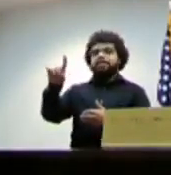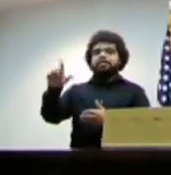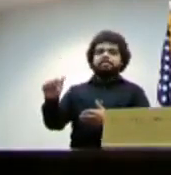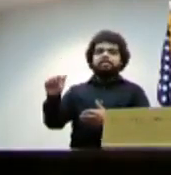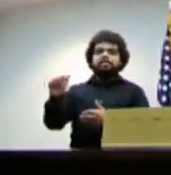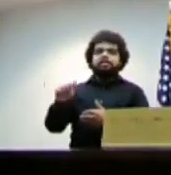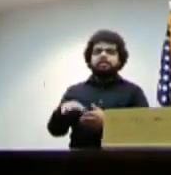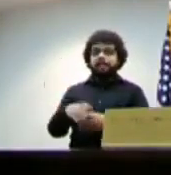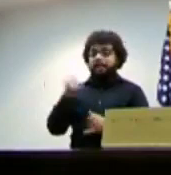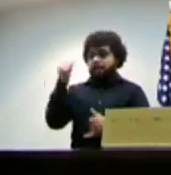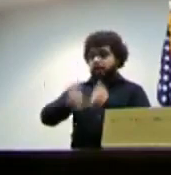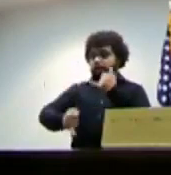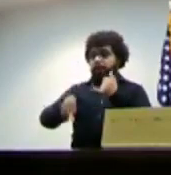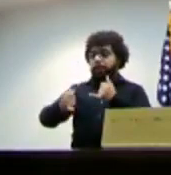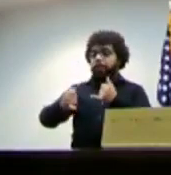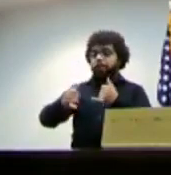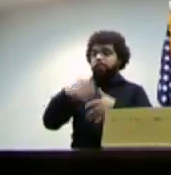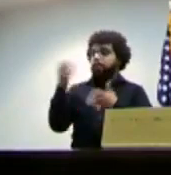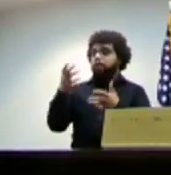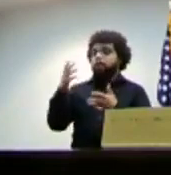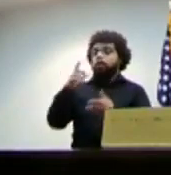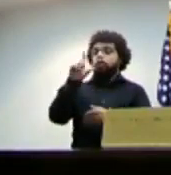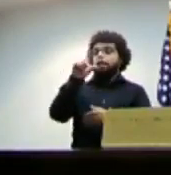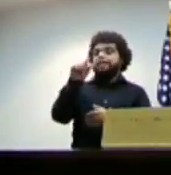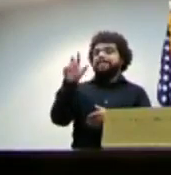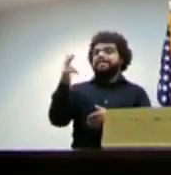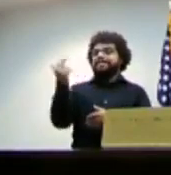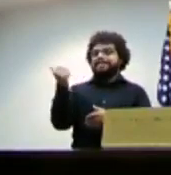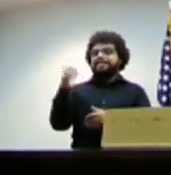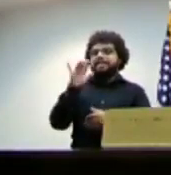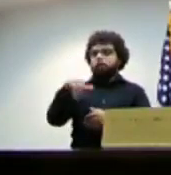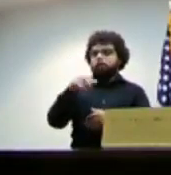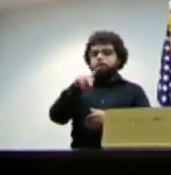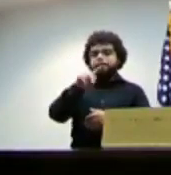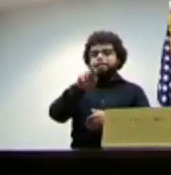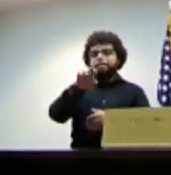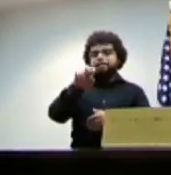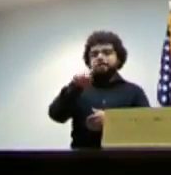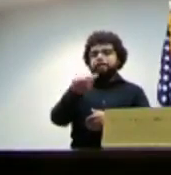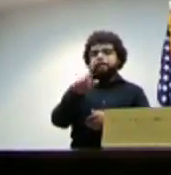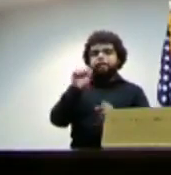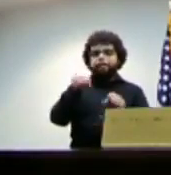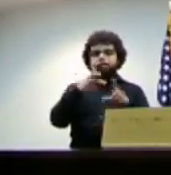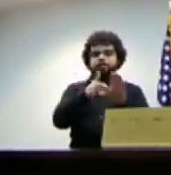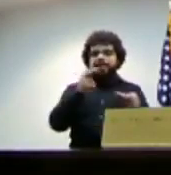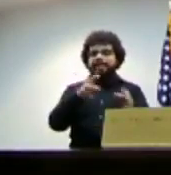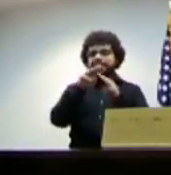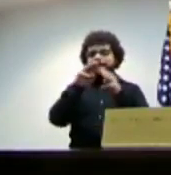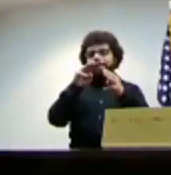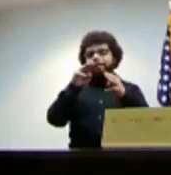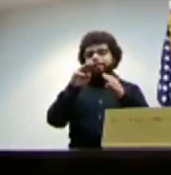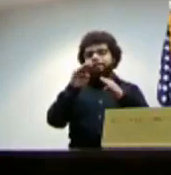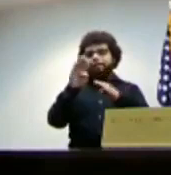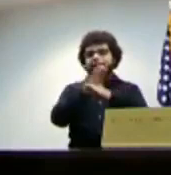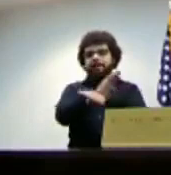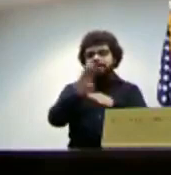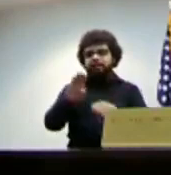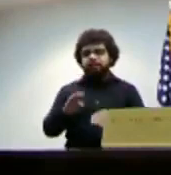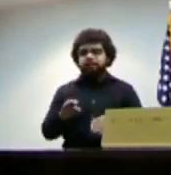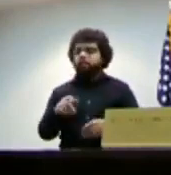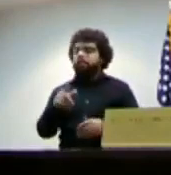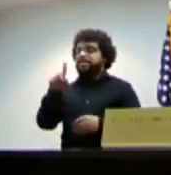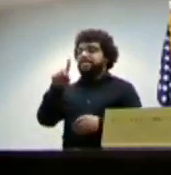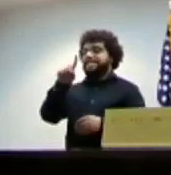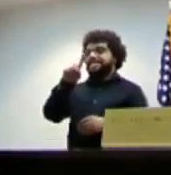última emisión de bonos fue en el 2013. Fue la última vez que Prepa pudo salir al mercado a levantar capital para programas de mejora. ¿Cuánto fue esa emisión? 673